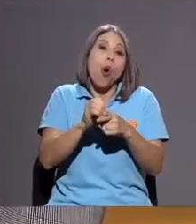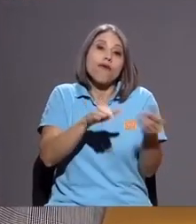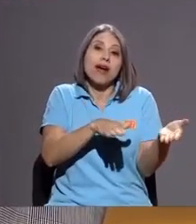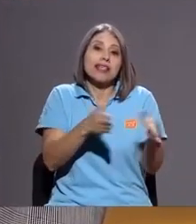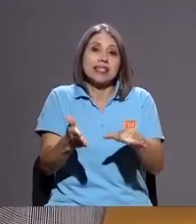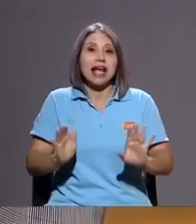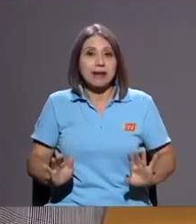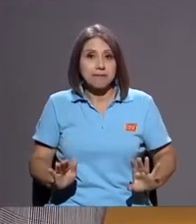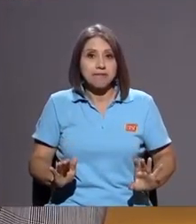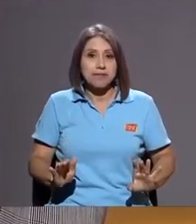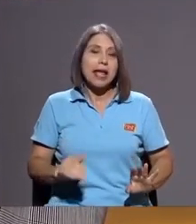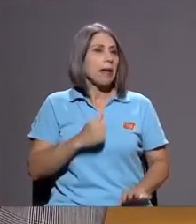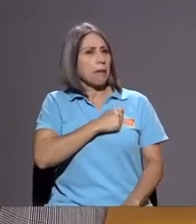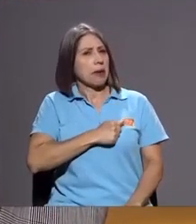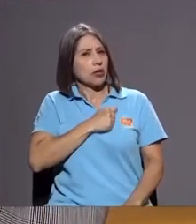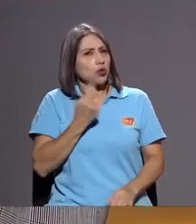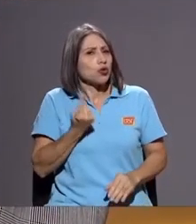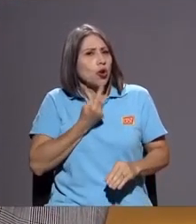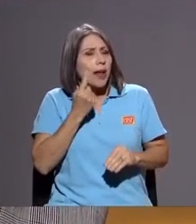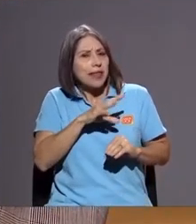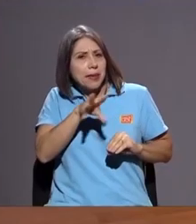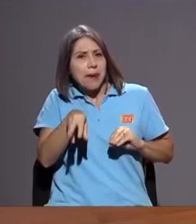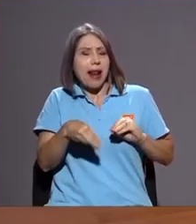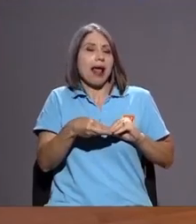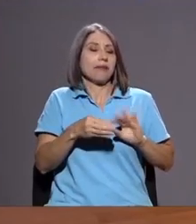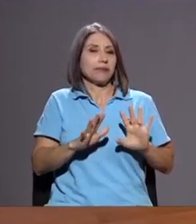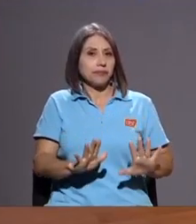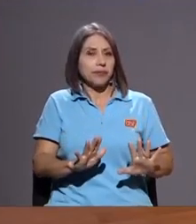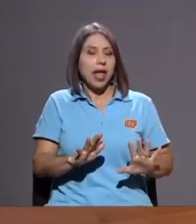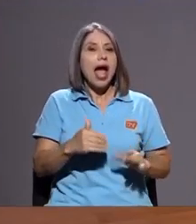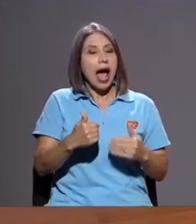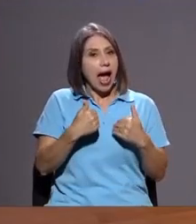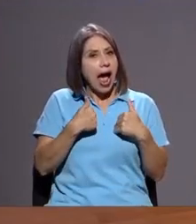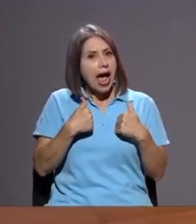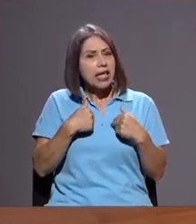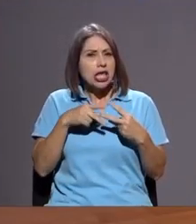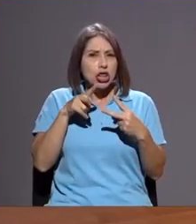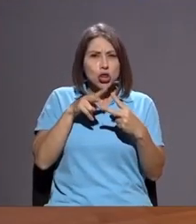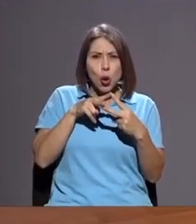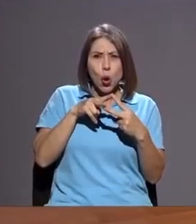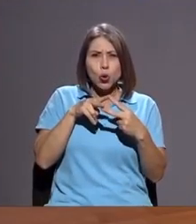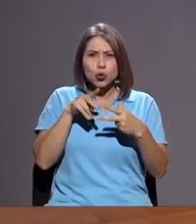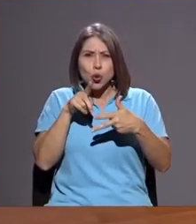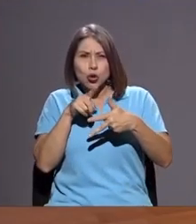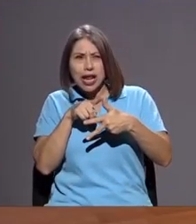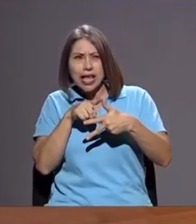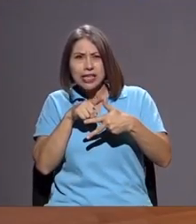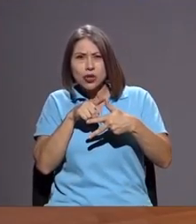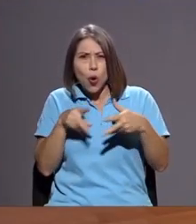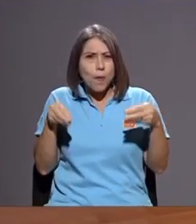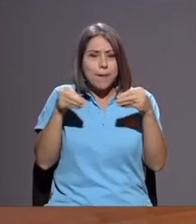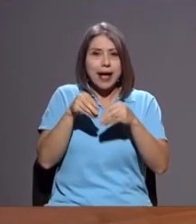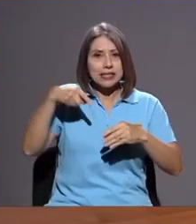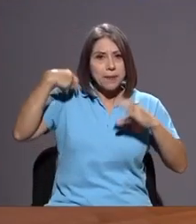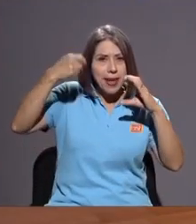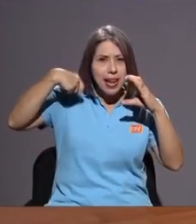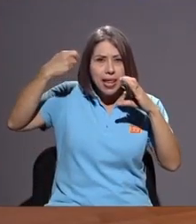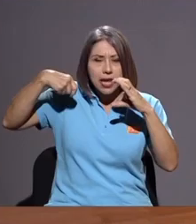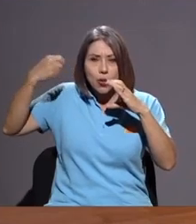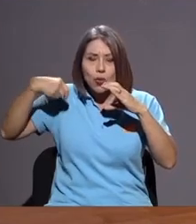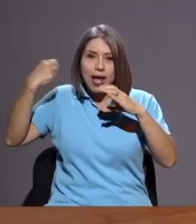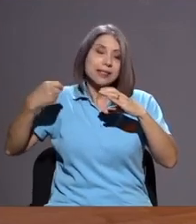tal vez nada más para darle un tono de otro lado, don Rubén, hay 2 o 3 o más películas donde precisamente